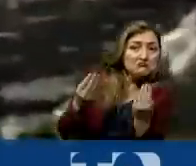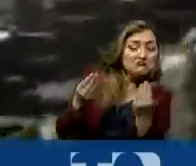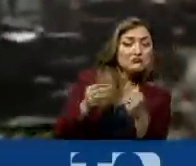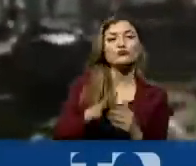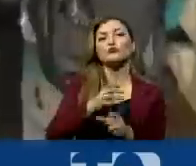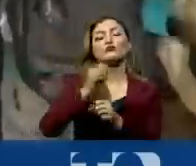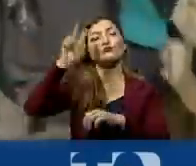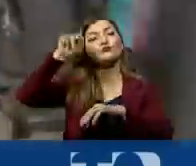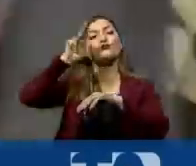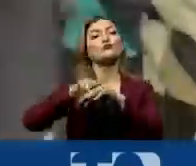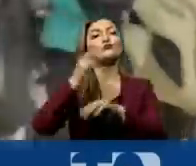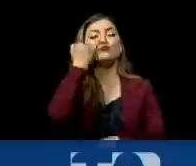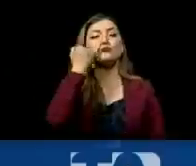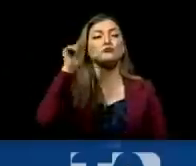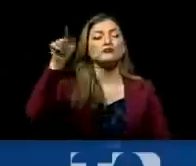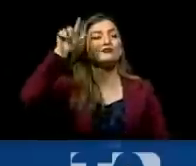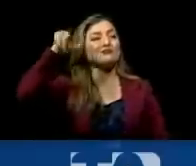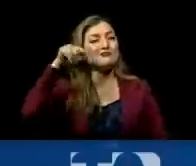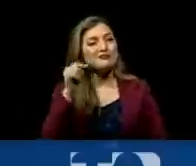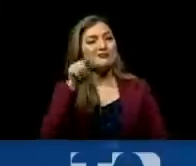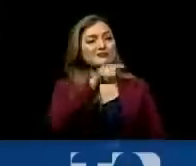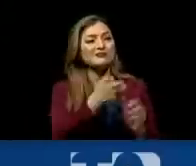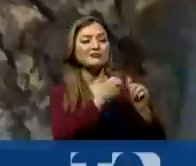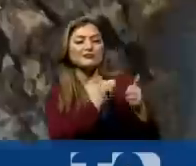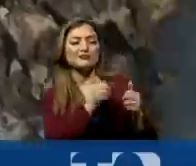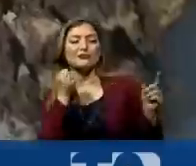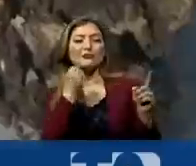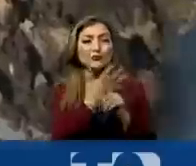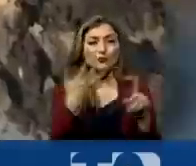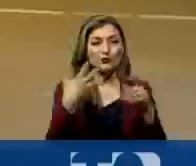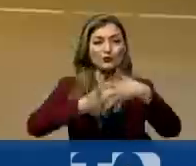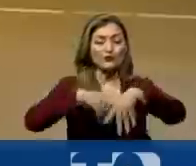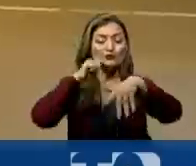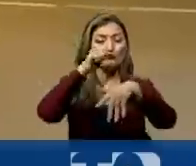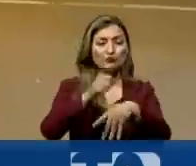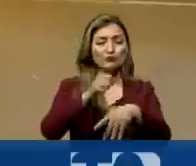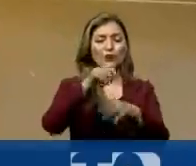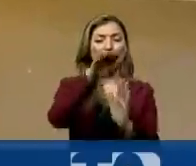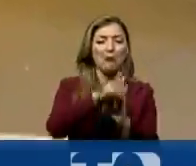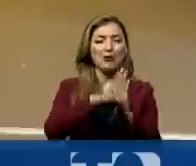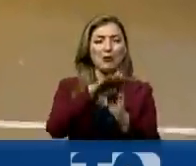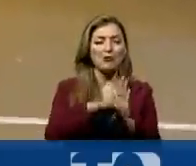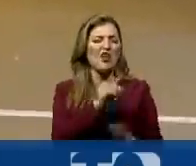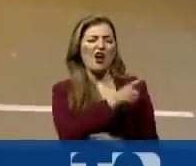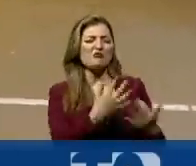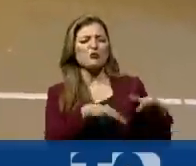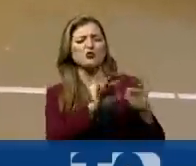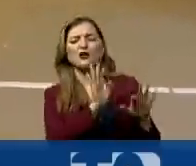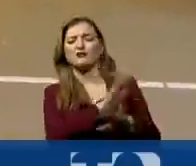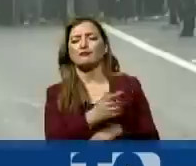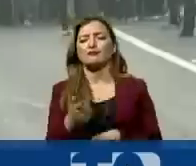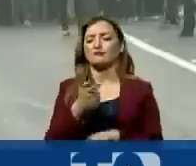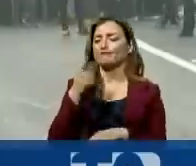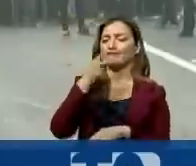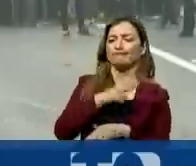diciendo que el gobierno trata de minimizar más bien el impacto que tuvo este primer día de movilización ya durante horas de la tarde si bien en la mañana